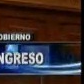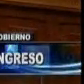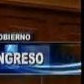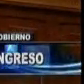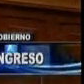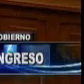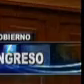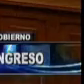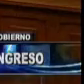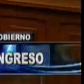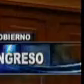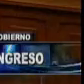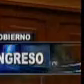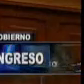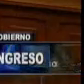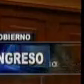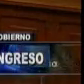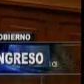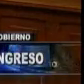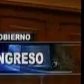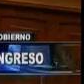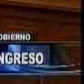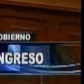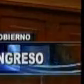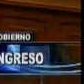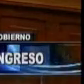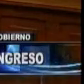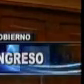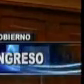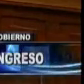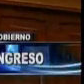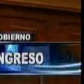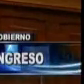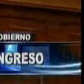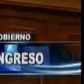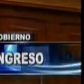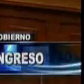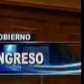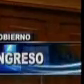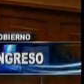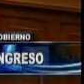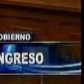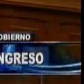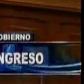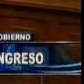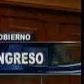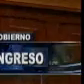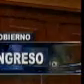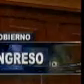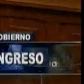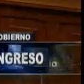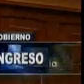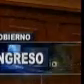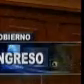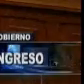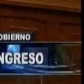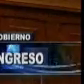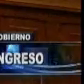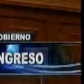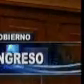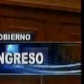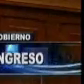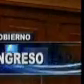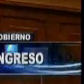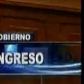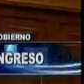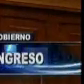2012-2016 basados en inclusión social y la eficiencia en la interdicción. Realizaremos un control